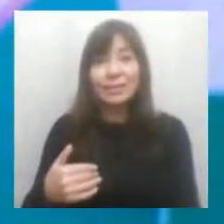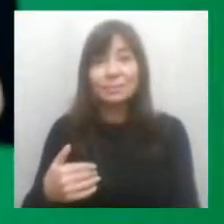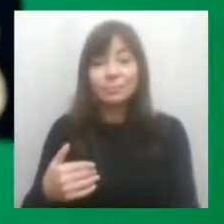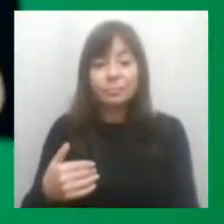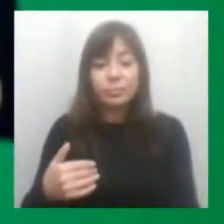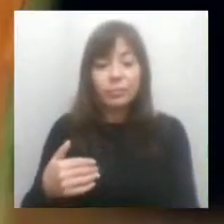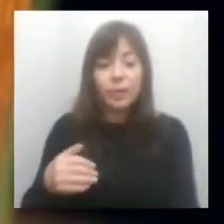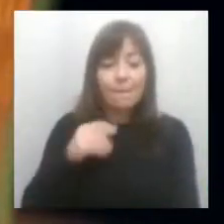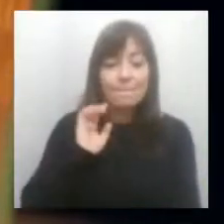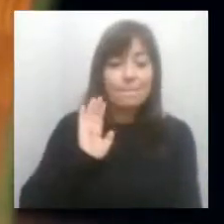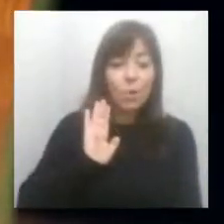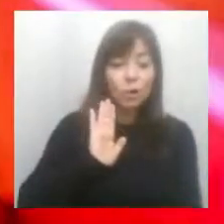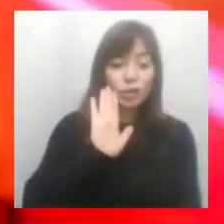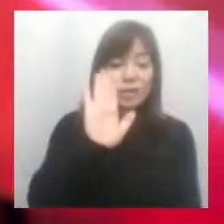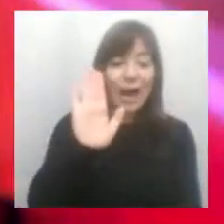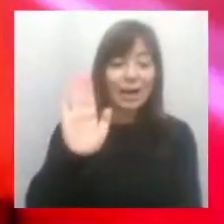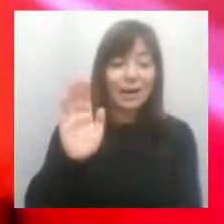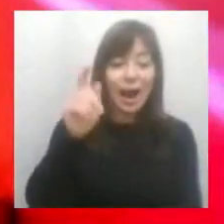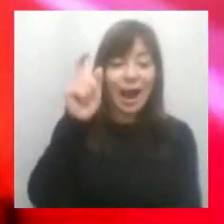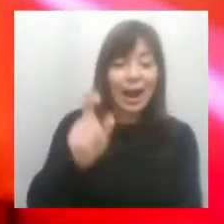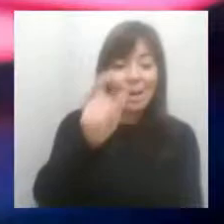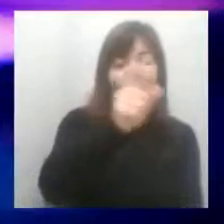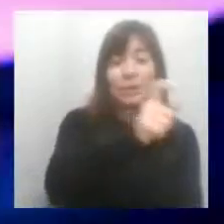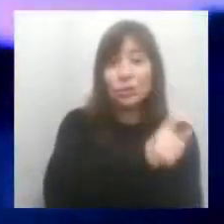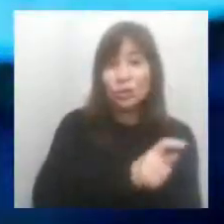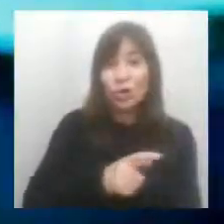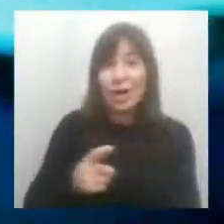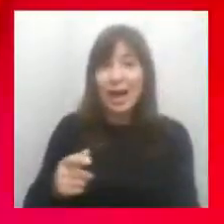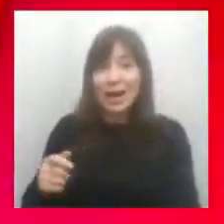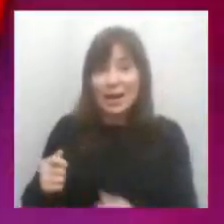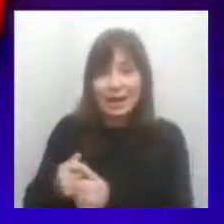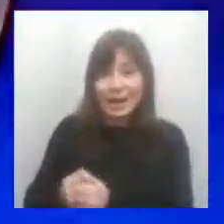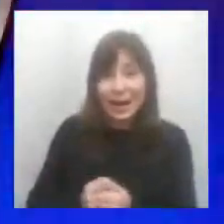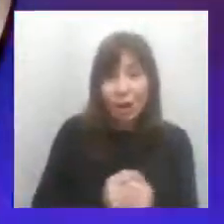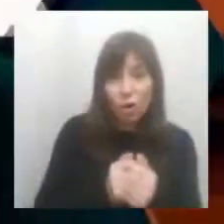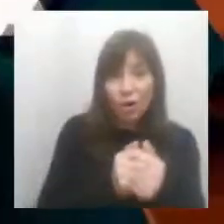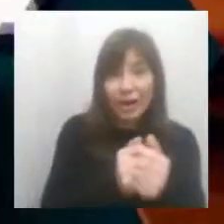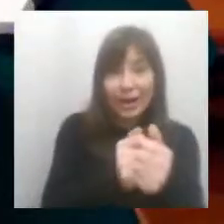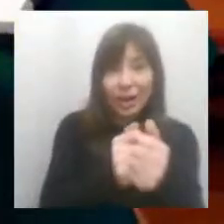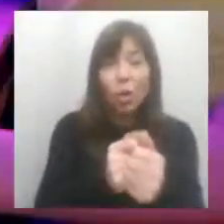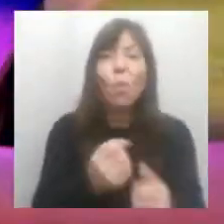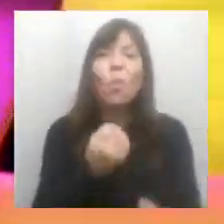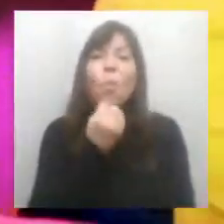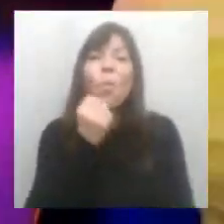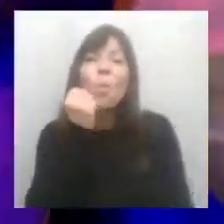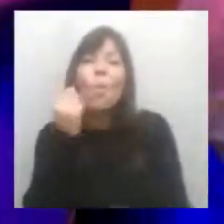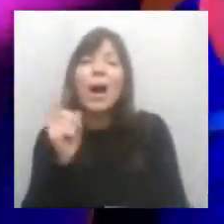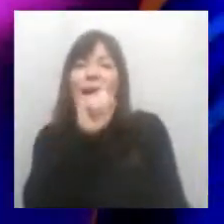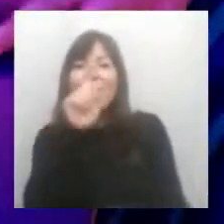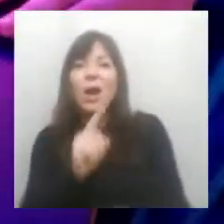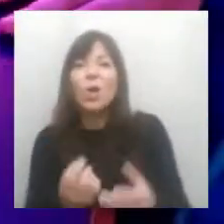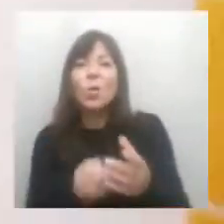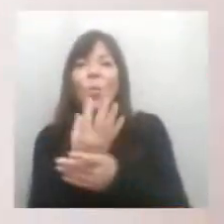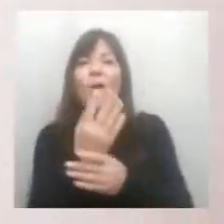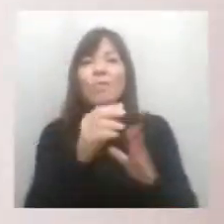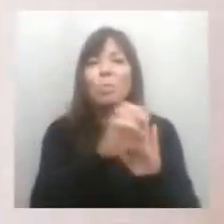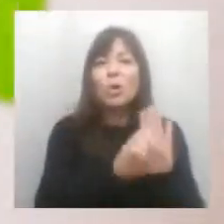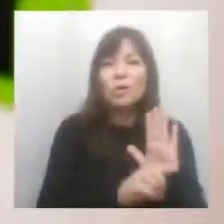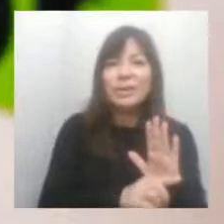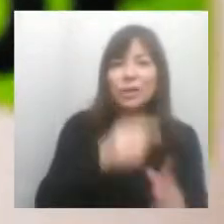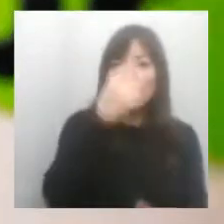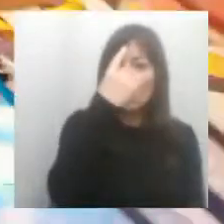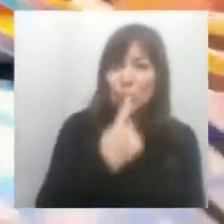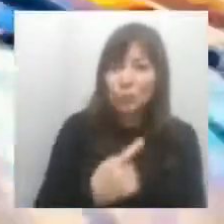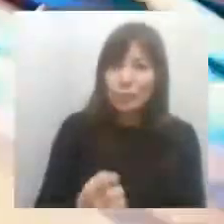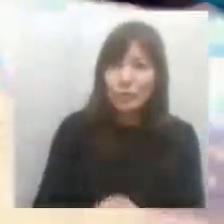conocer a todas las personas que están siguiendo este recorrido qué se viene, cuál es lo nuevo, cuáles son los nuevos proyectos del museo. A ver si